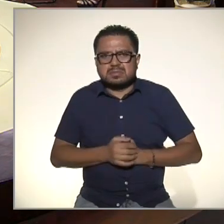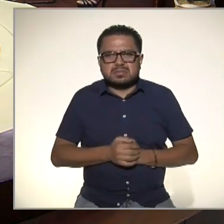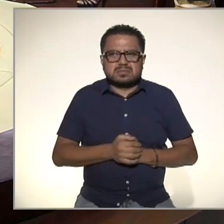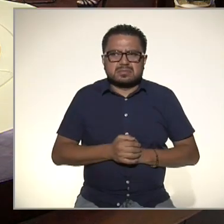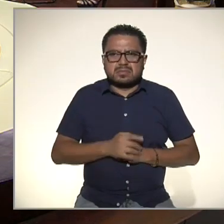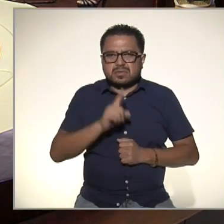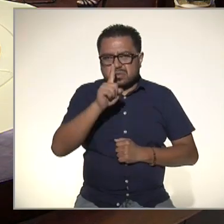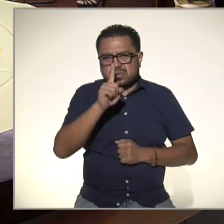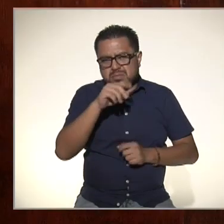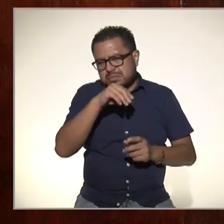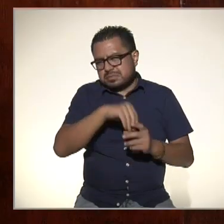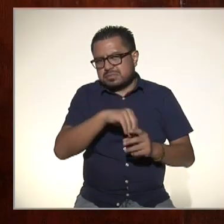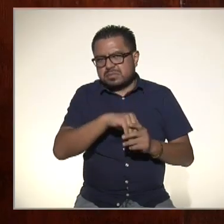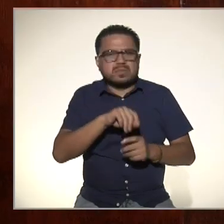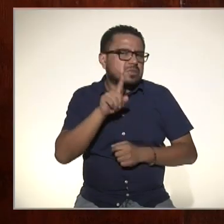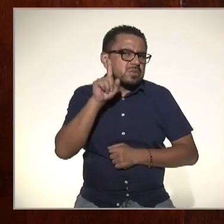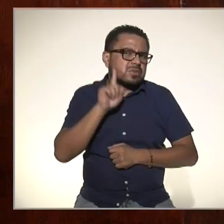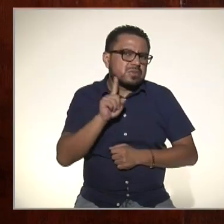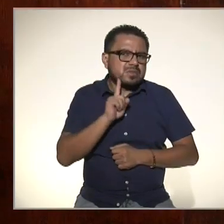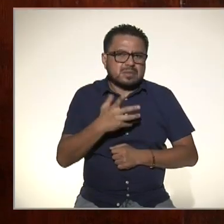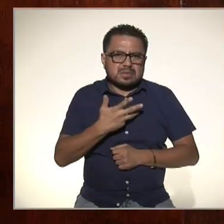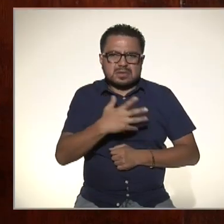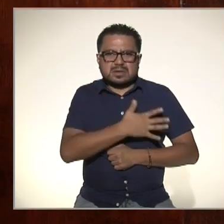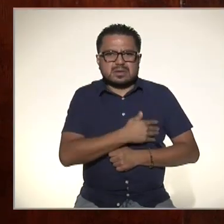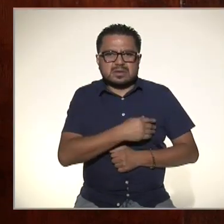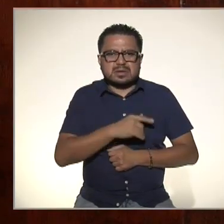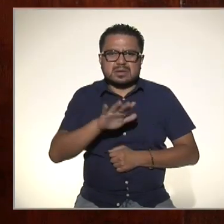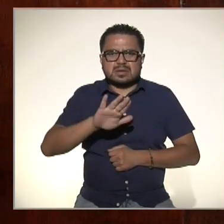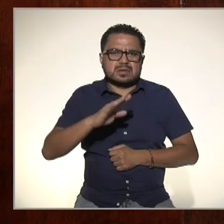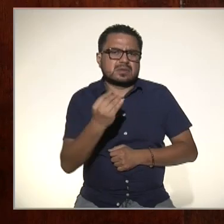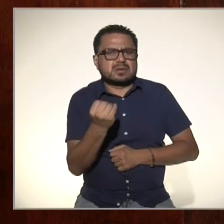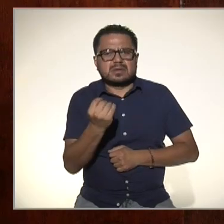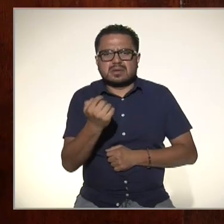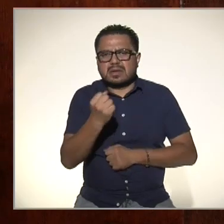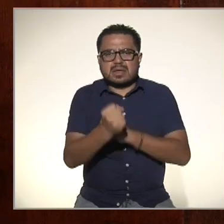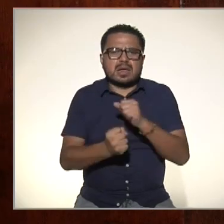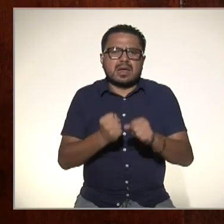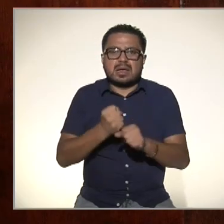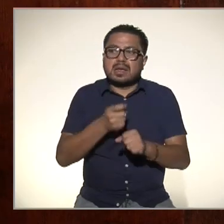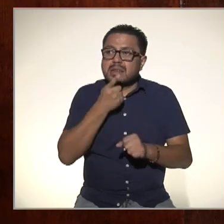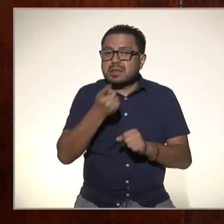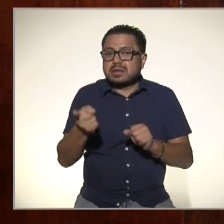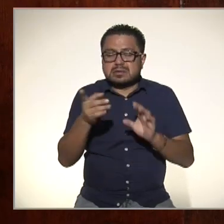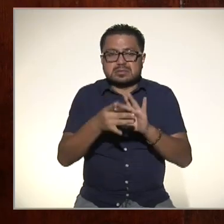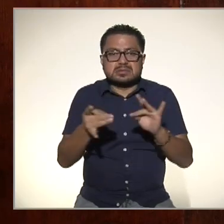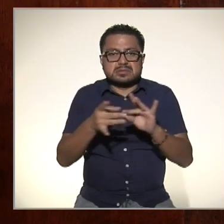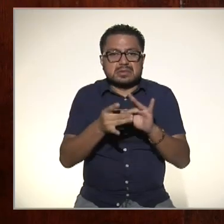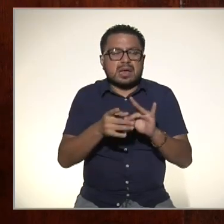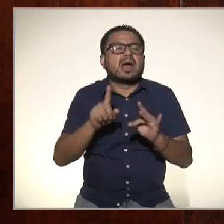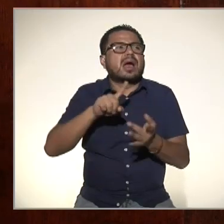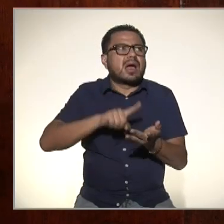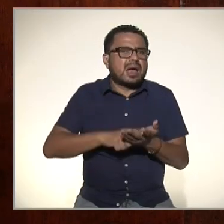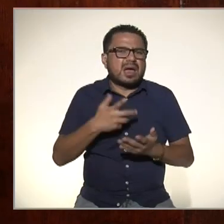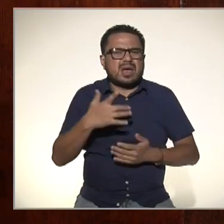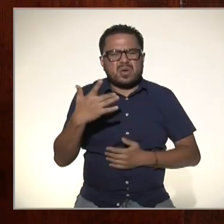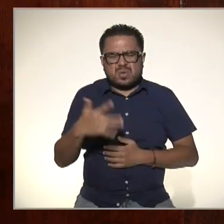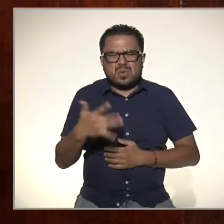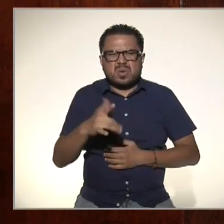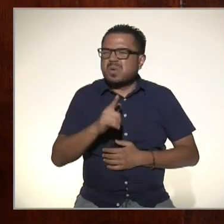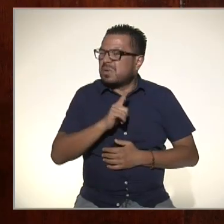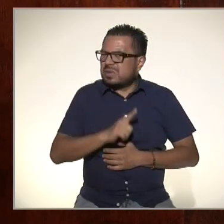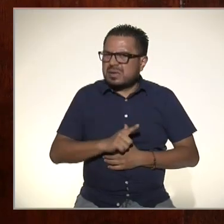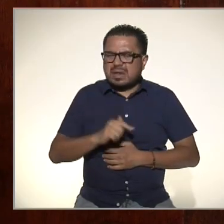Un comentario anónimo de una mujer que tiene un hijo de 59 años y dice que en alguna ocasión presentó mucho dolor para